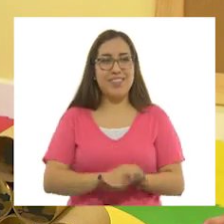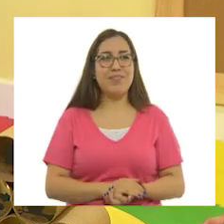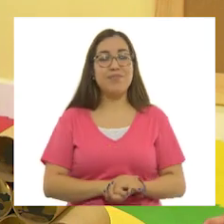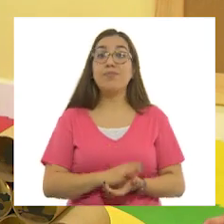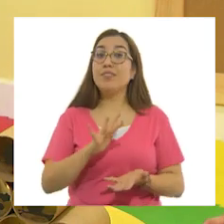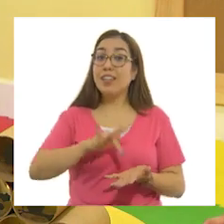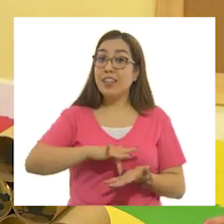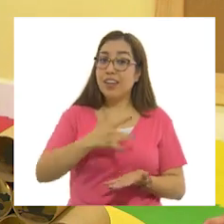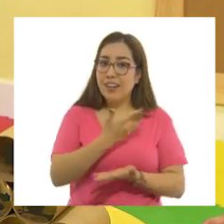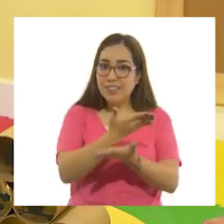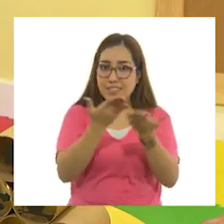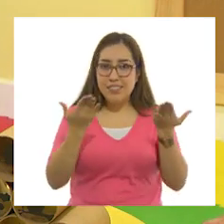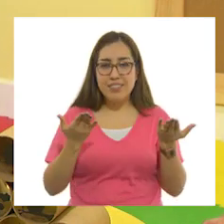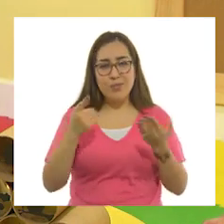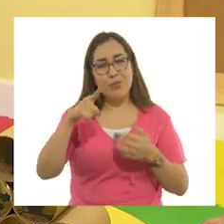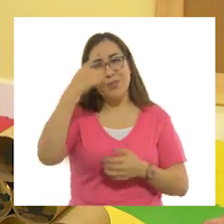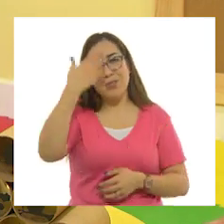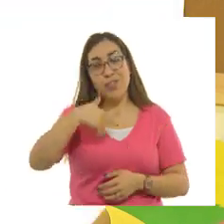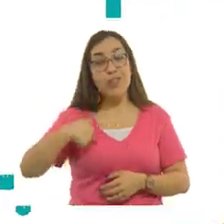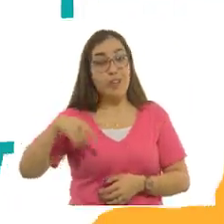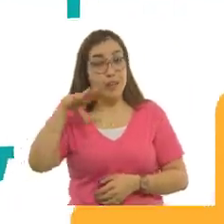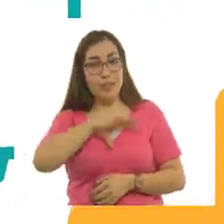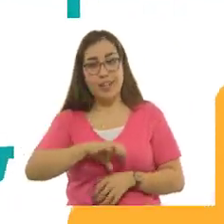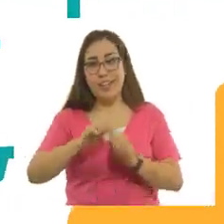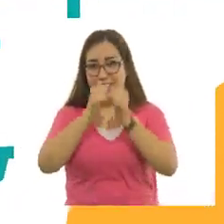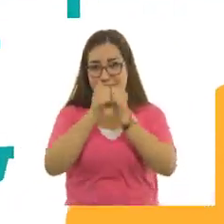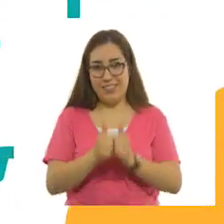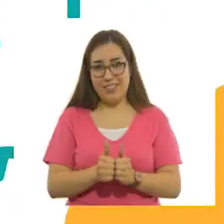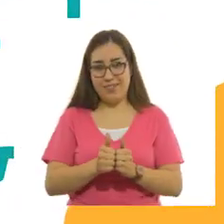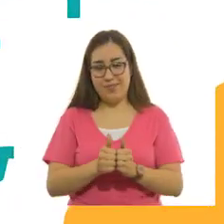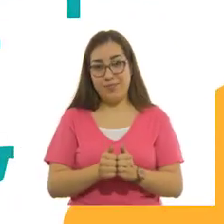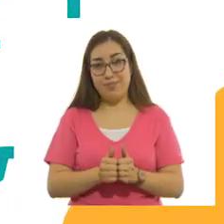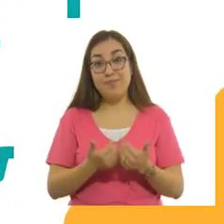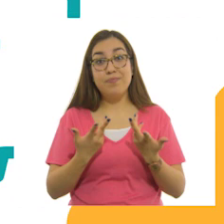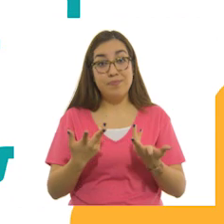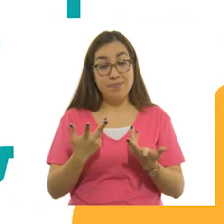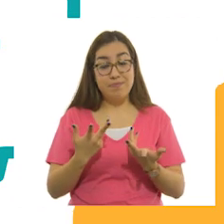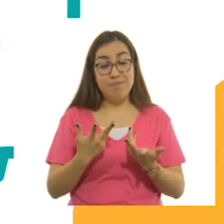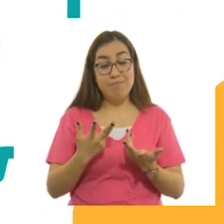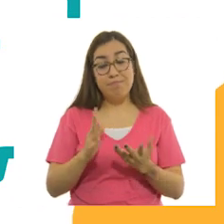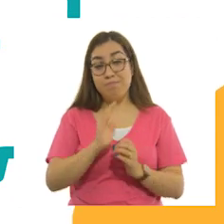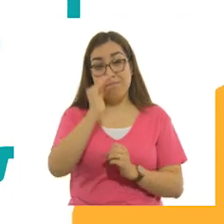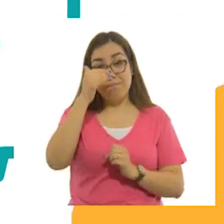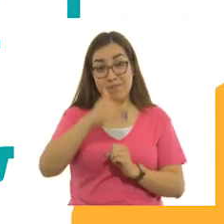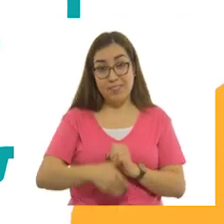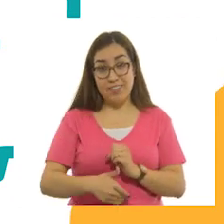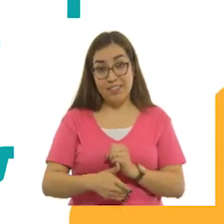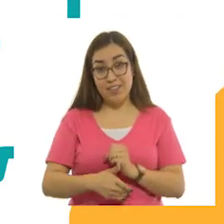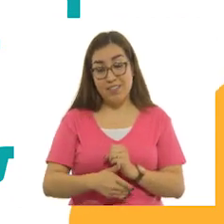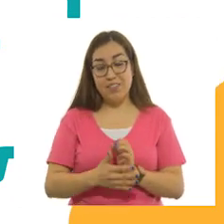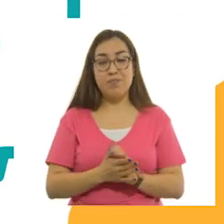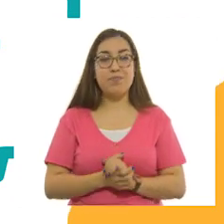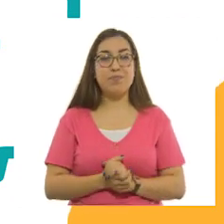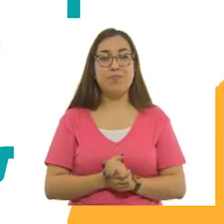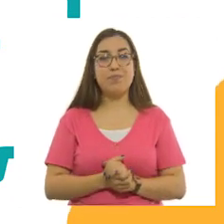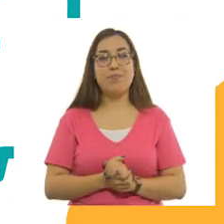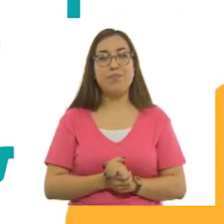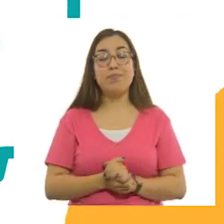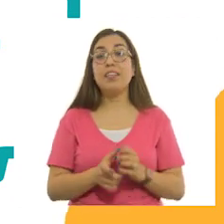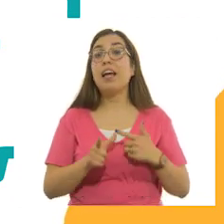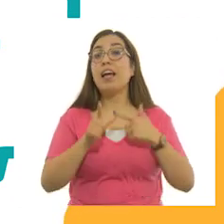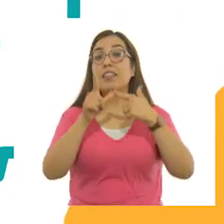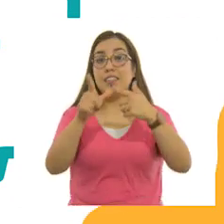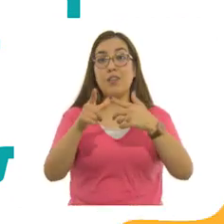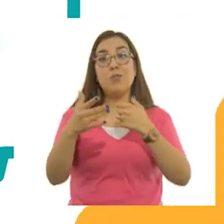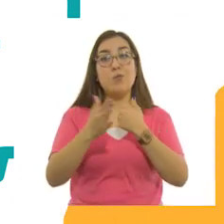gracias a adriana sabes que me encanta estar aquí pues aquí terminamos con educación inicial y continuamos